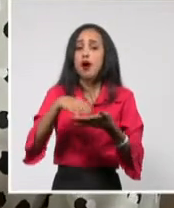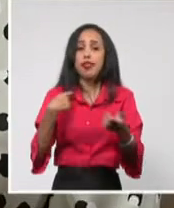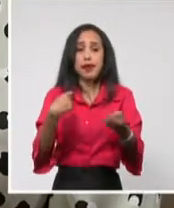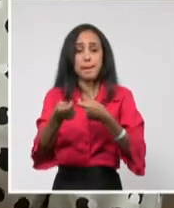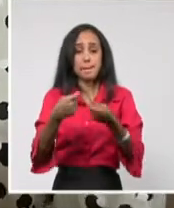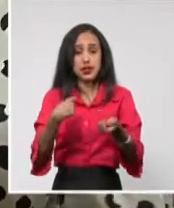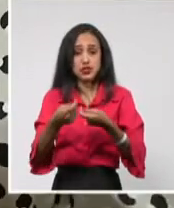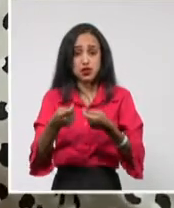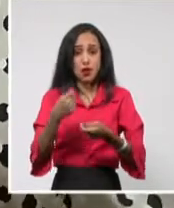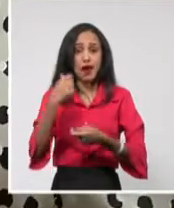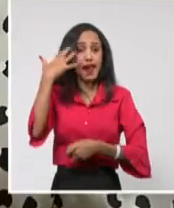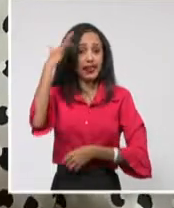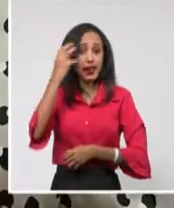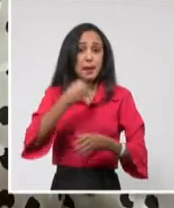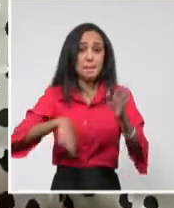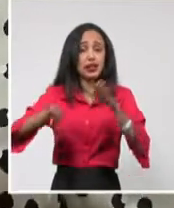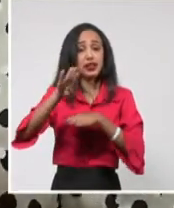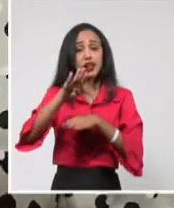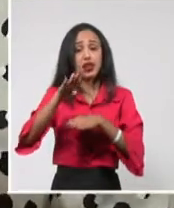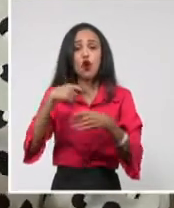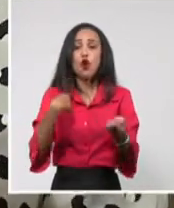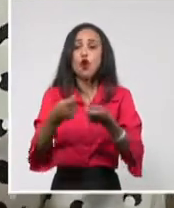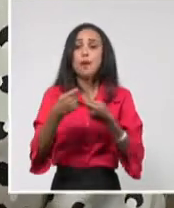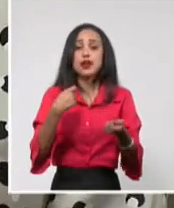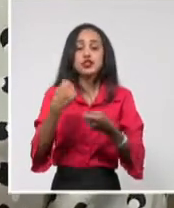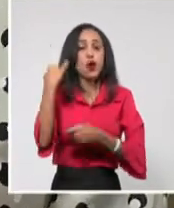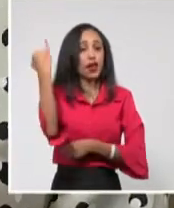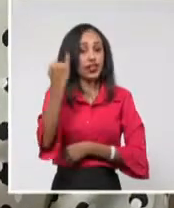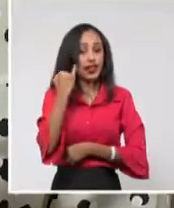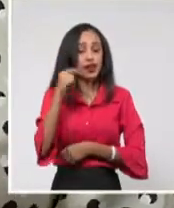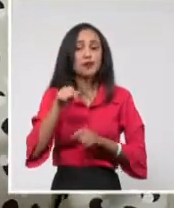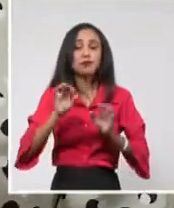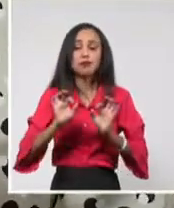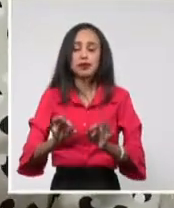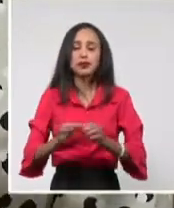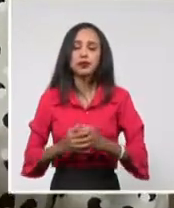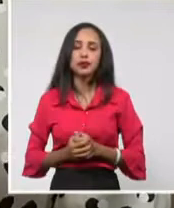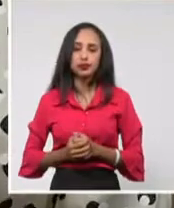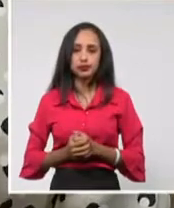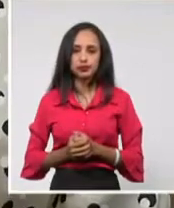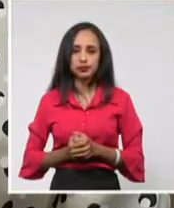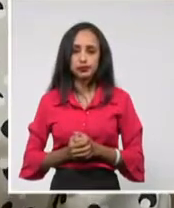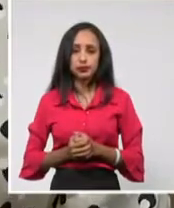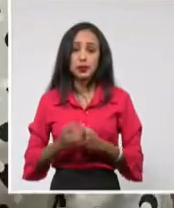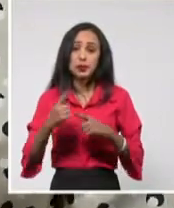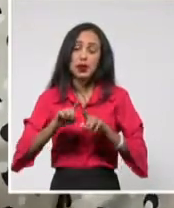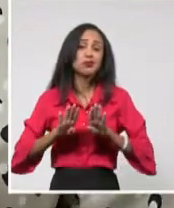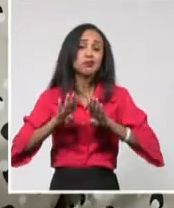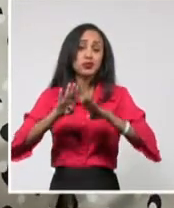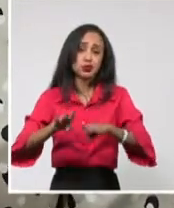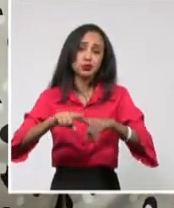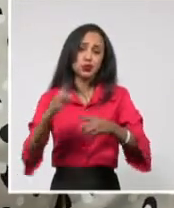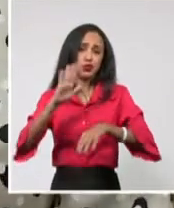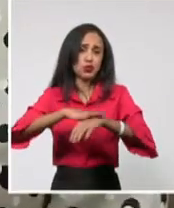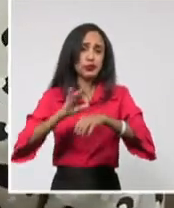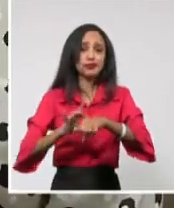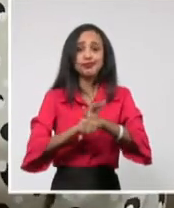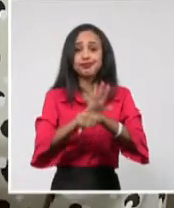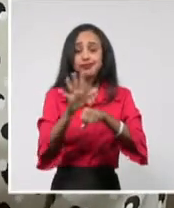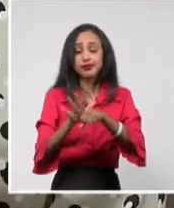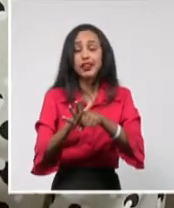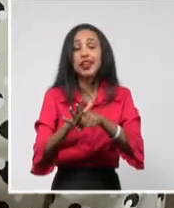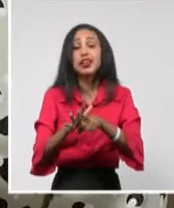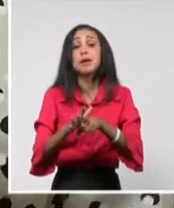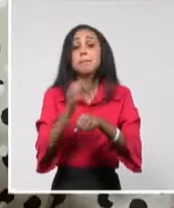Comercio Exterior. A pesar de la casi paralización de la economía mundial por la pandemia y el cada vez más recalcitrante